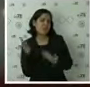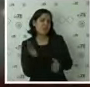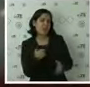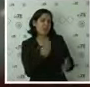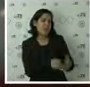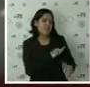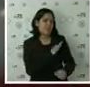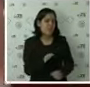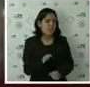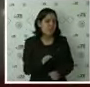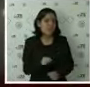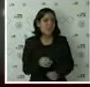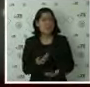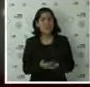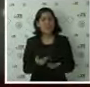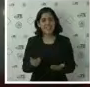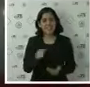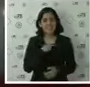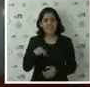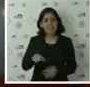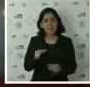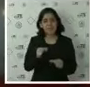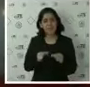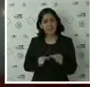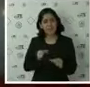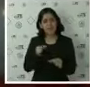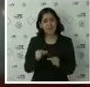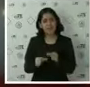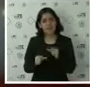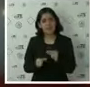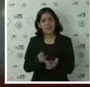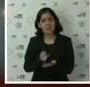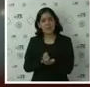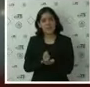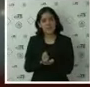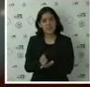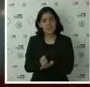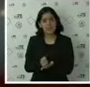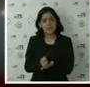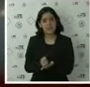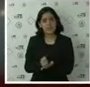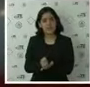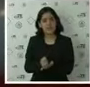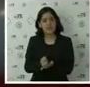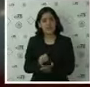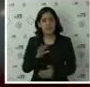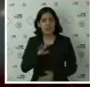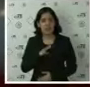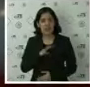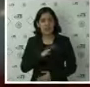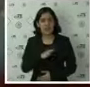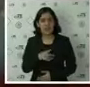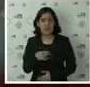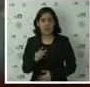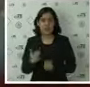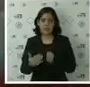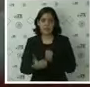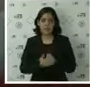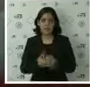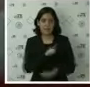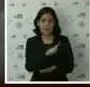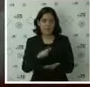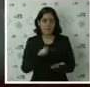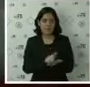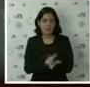uno va construyendo y tomando decisiones. Pero me parece que ustedes y todos hicieron una reflexión que tiene que ver con la ley y que una tiene